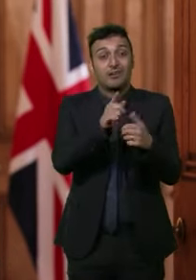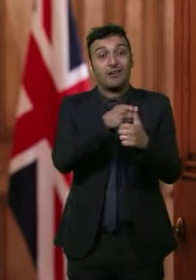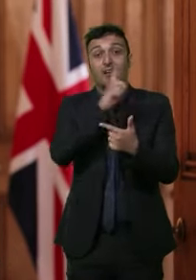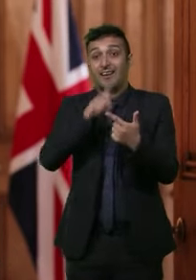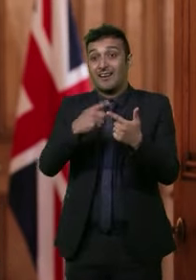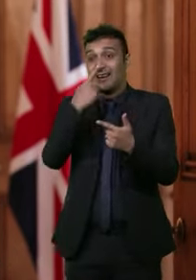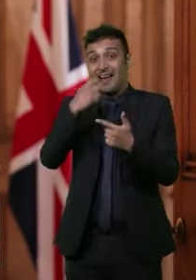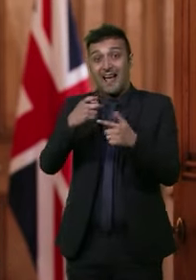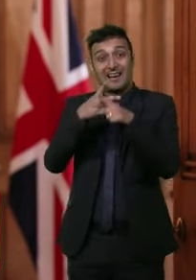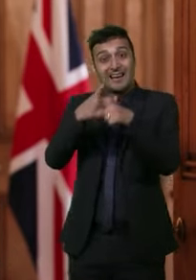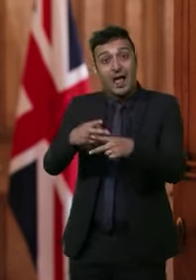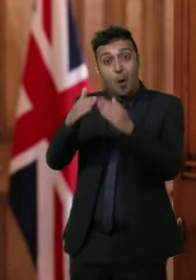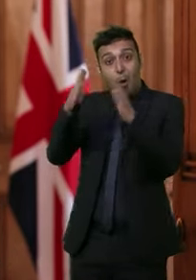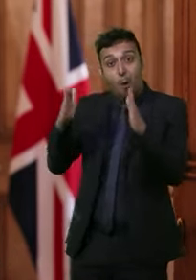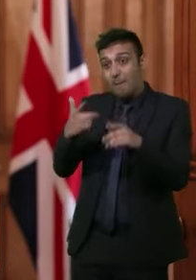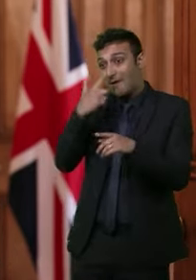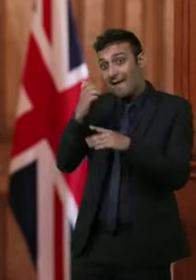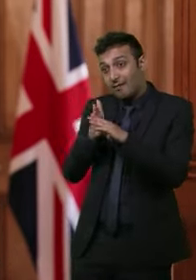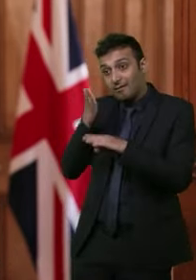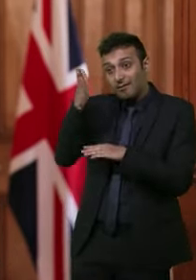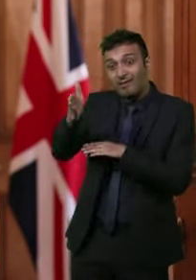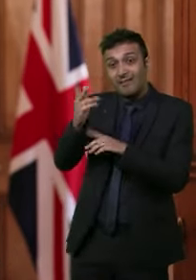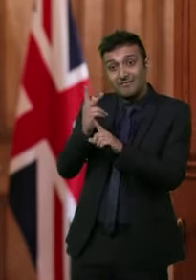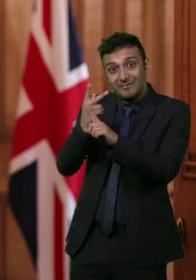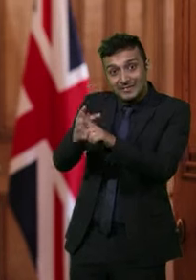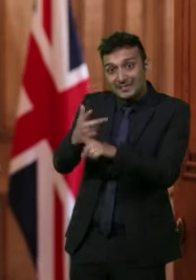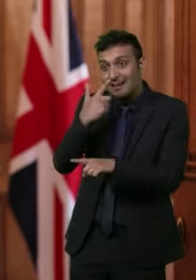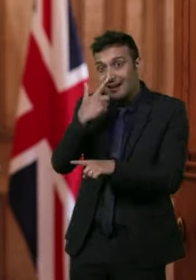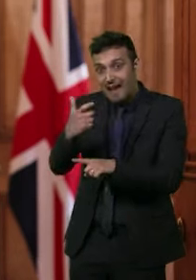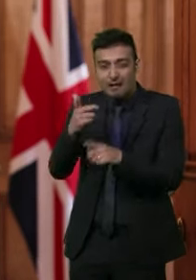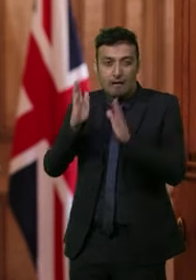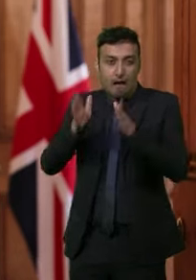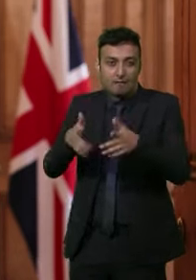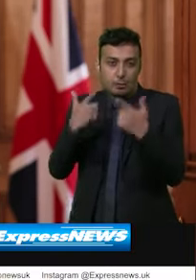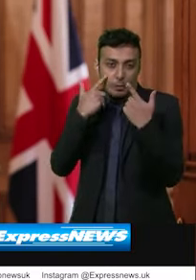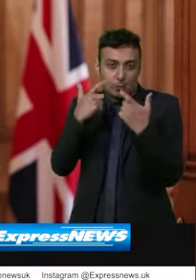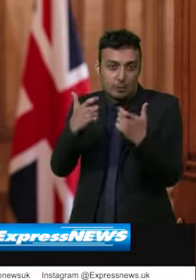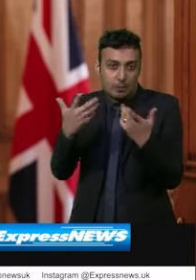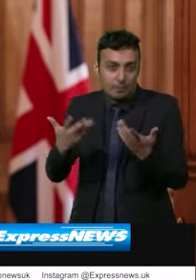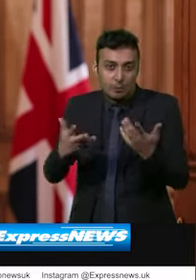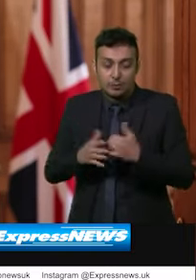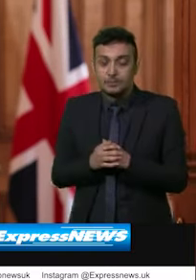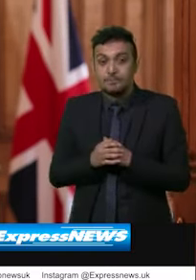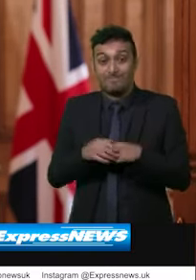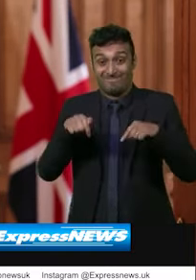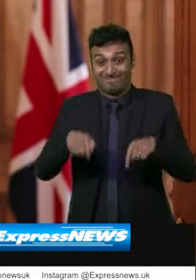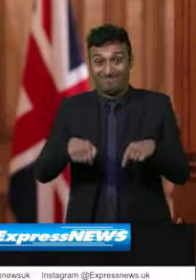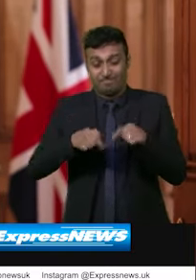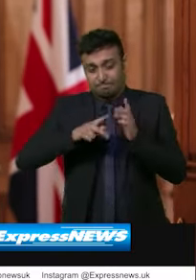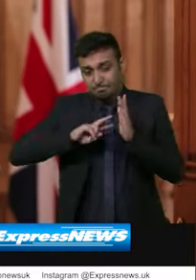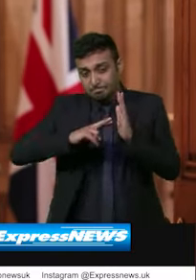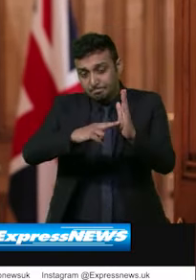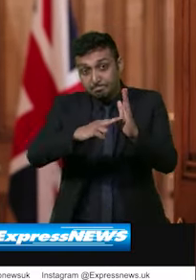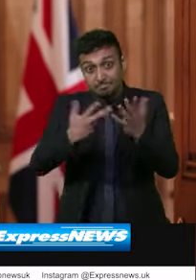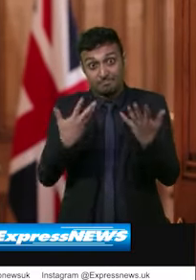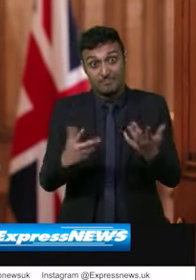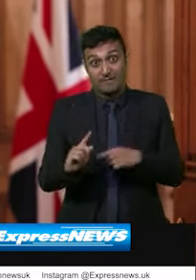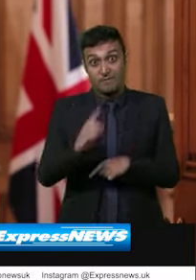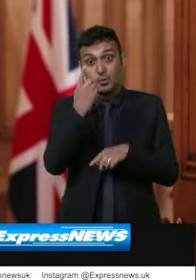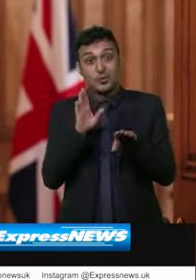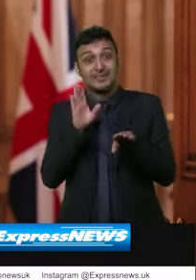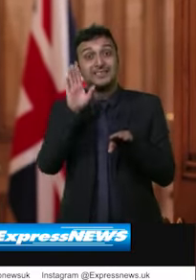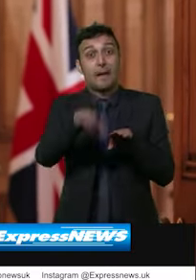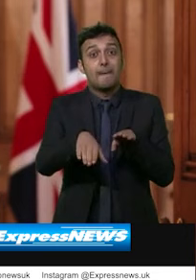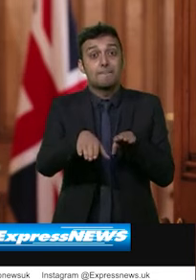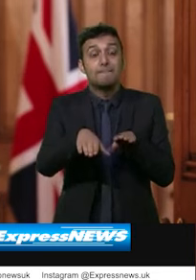visitas domiciliarias de cuidados se lleven a cabo con toda la precaución apropiada y este primer paso en la hoja de ruta es posible